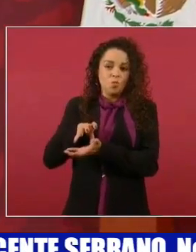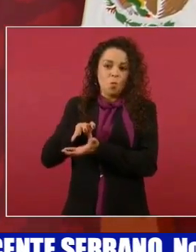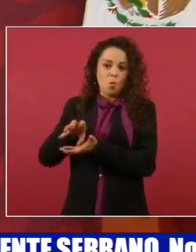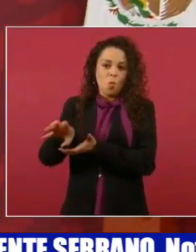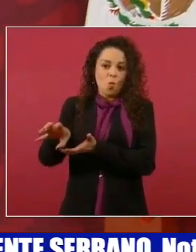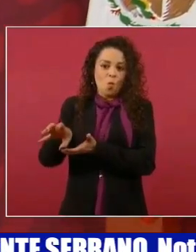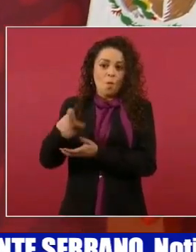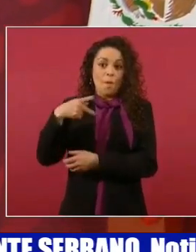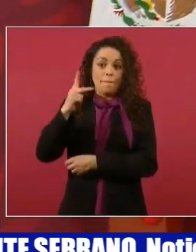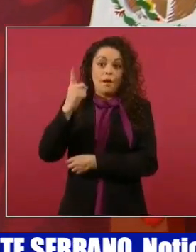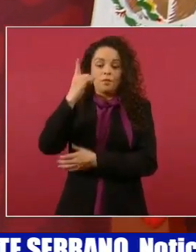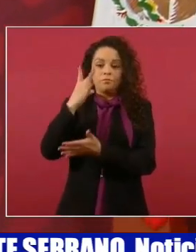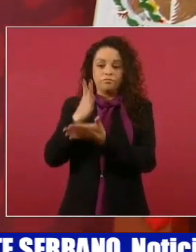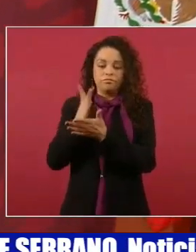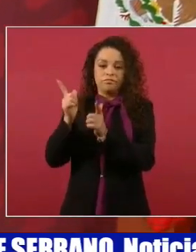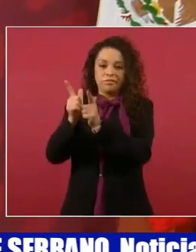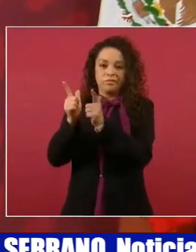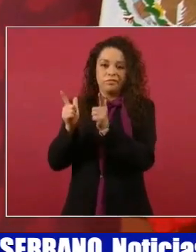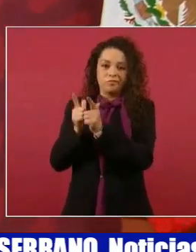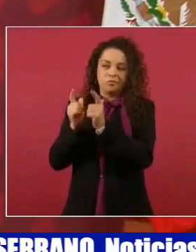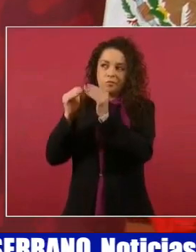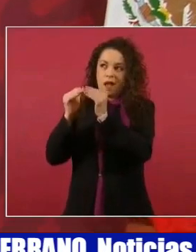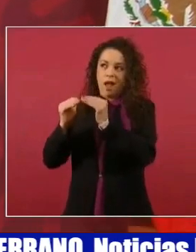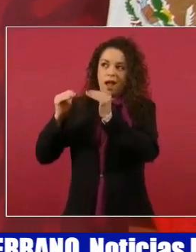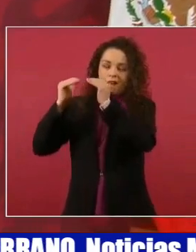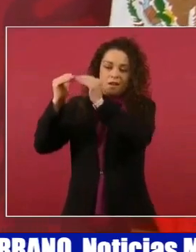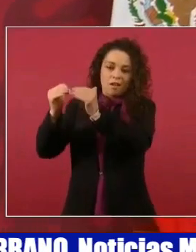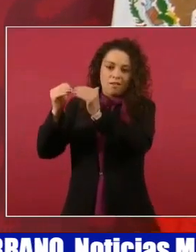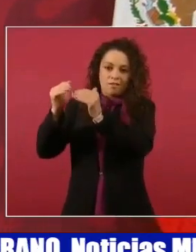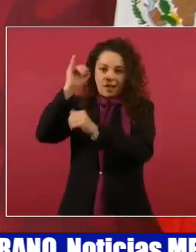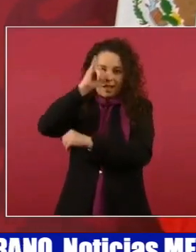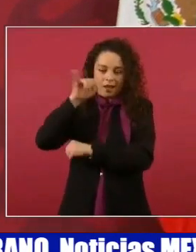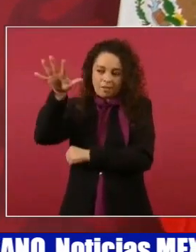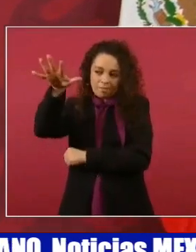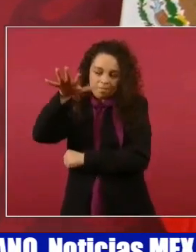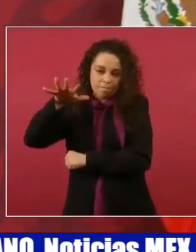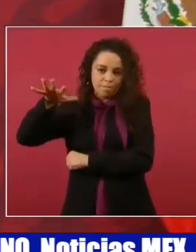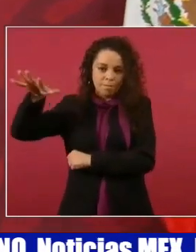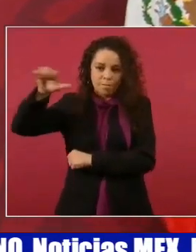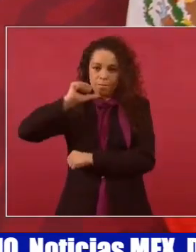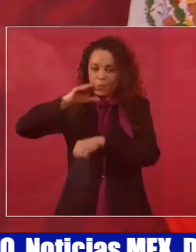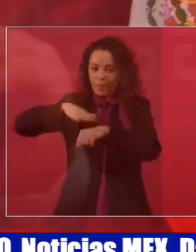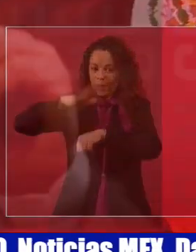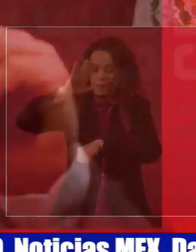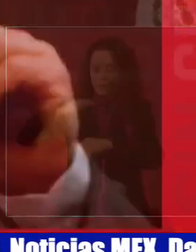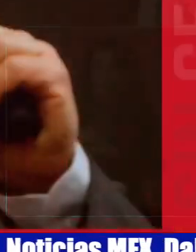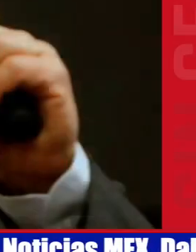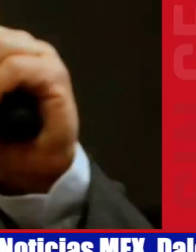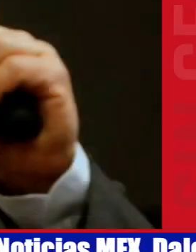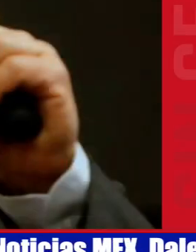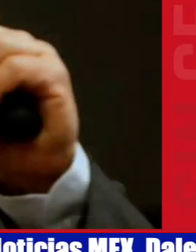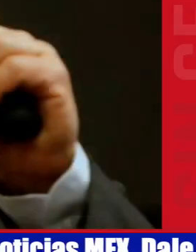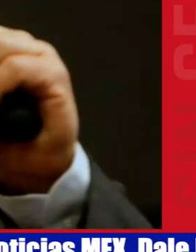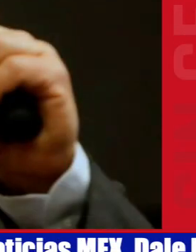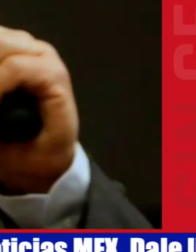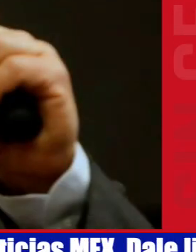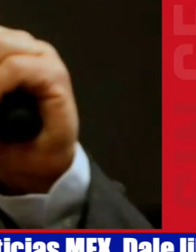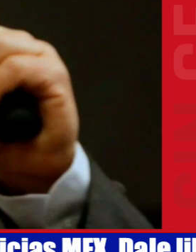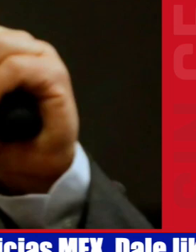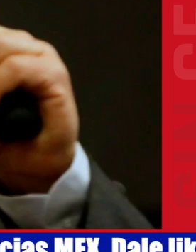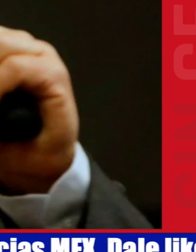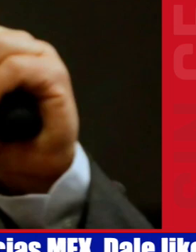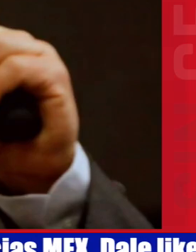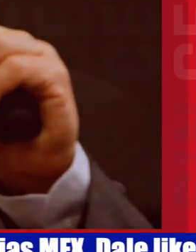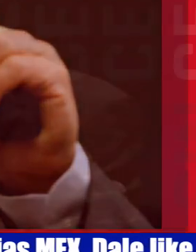ilegal y violatorio de las soberanías tanto de México como de Estados Unidos, en el gobierno de Felipe Calderón y de Barack Obama. No se nos olvide aquí el nombre